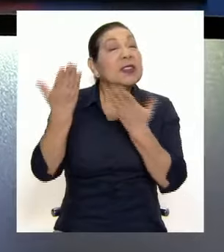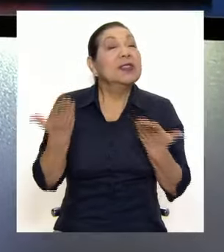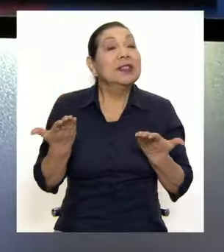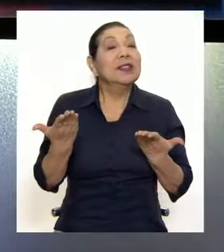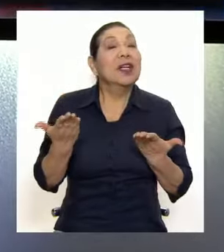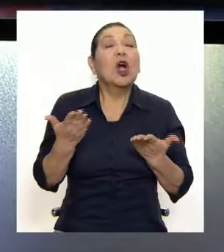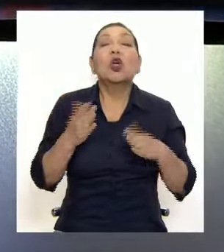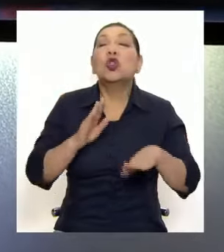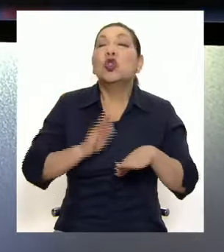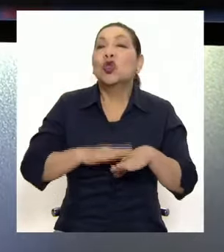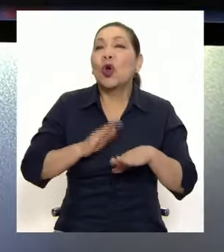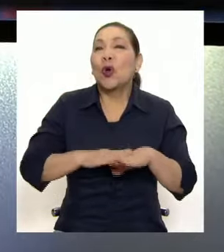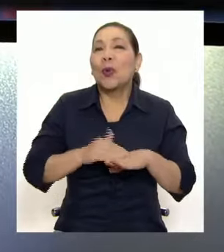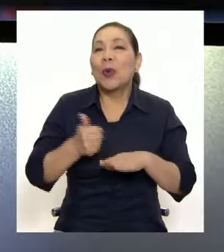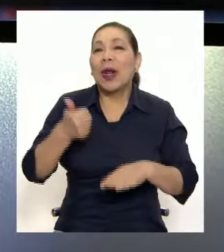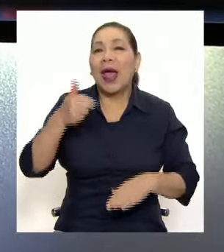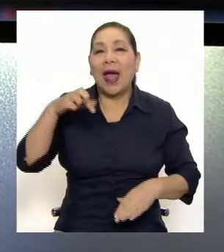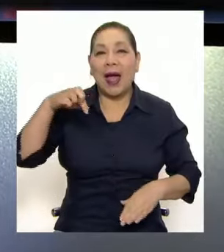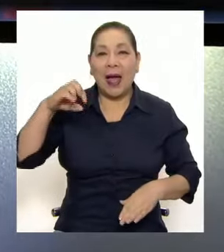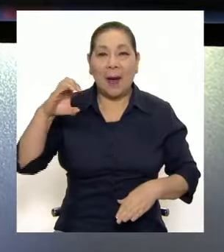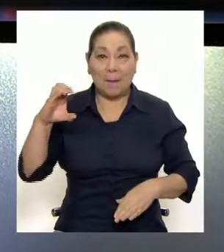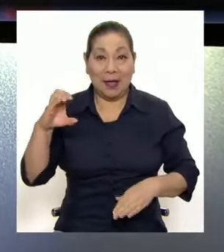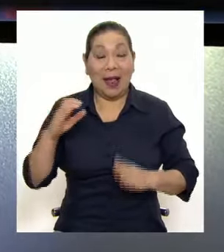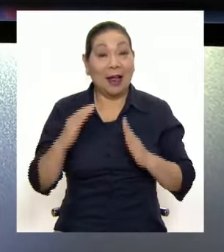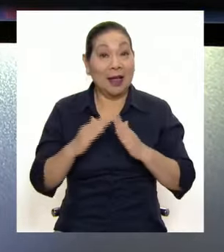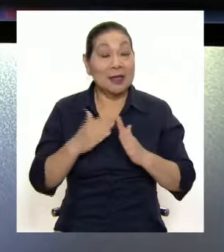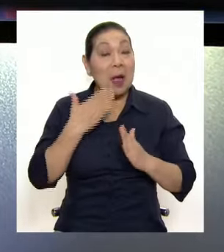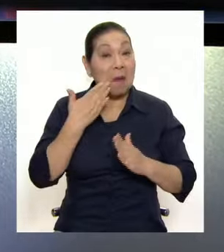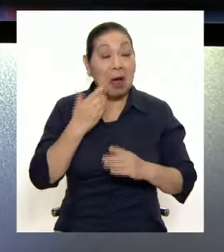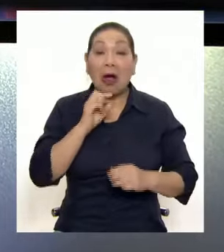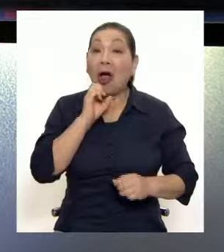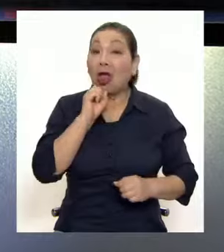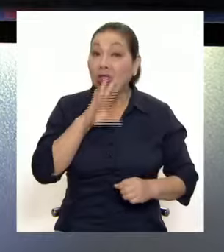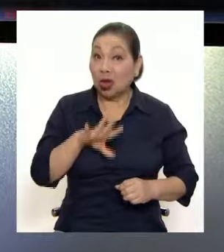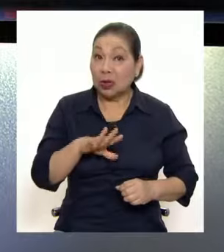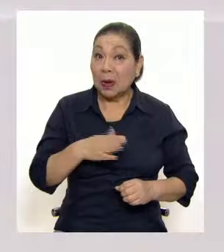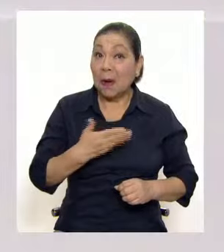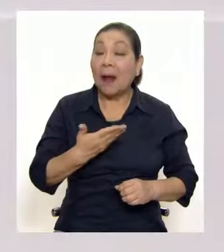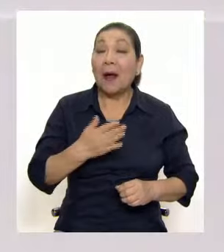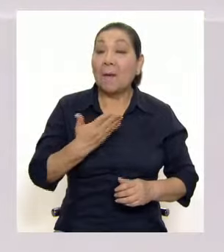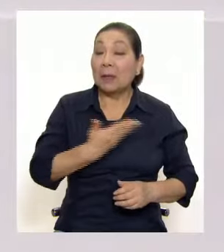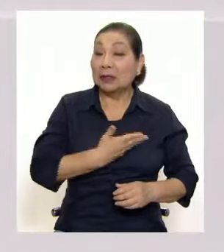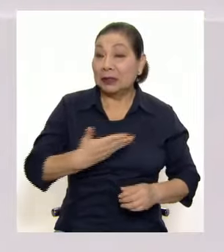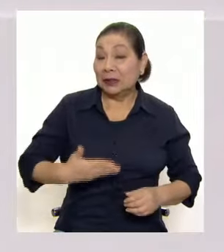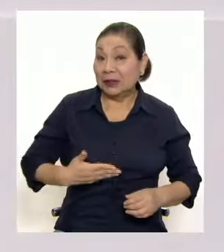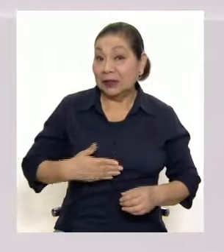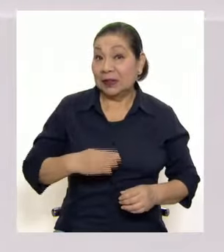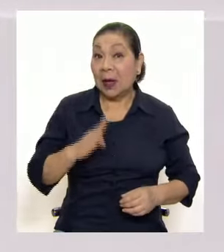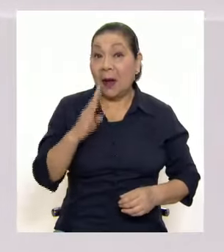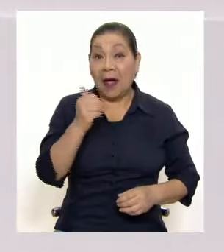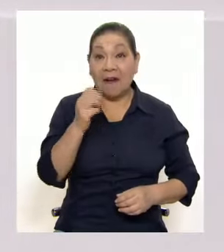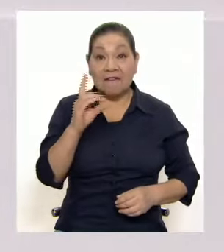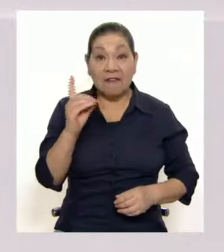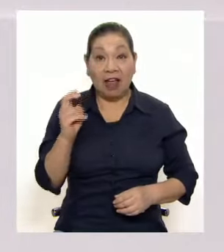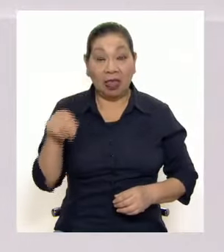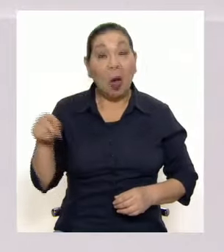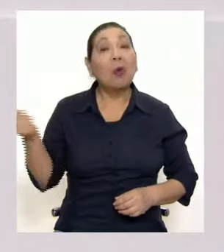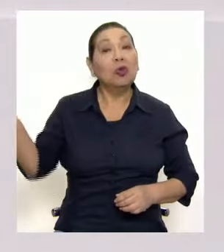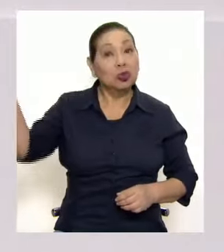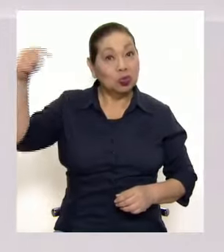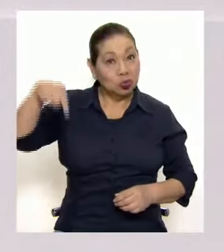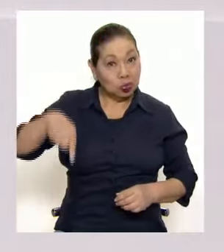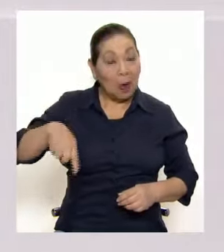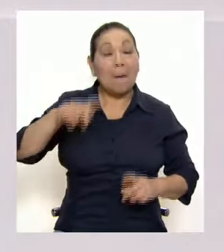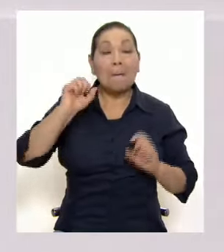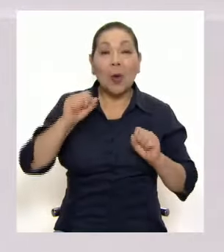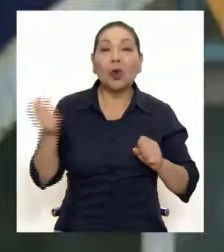Informaciones en torno al foro APEC, y es que la Casa Blanca ha anunciado que el presidente de los Estados Unidos, Joe Biden, viajará a nuestro país